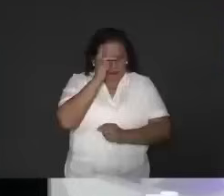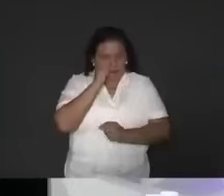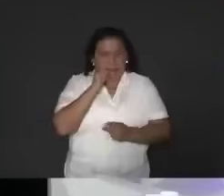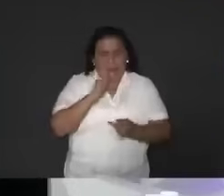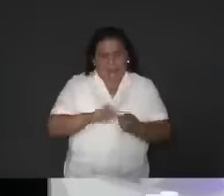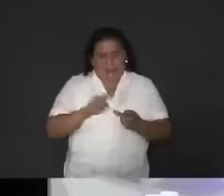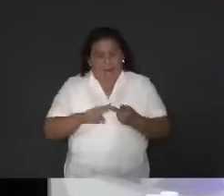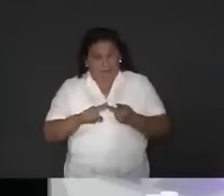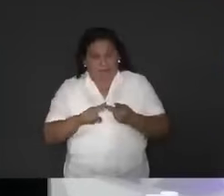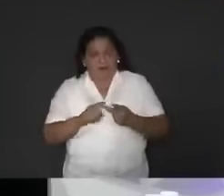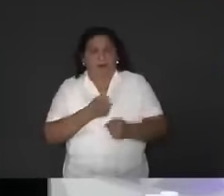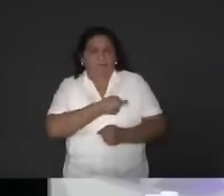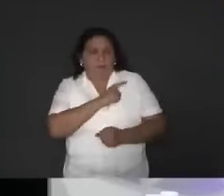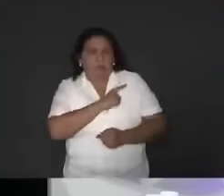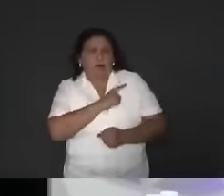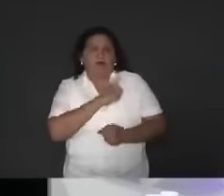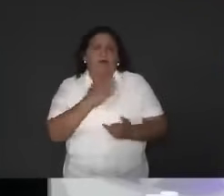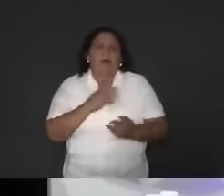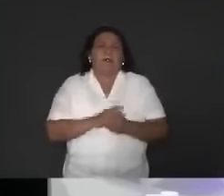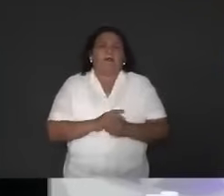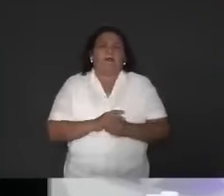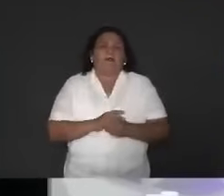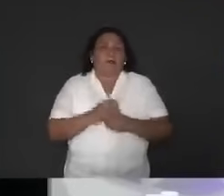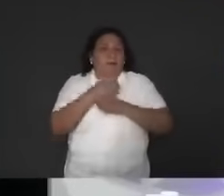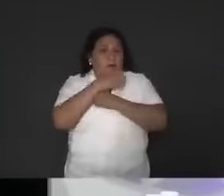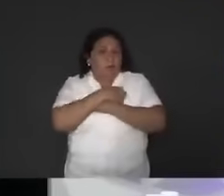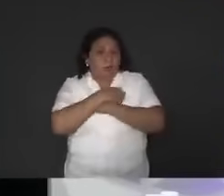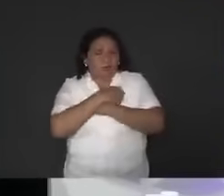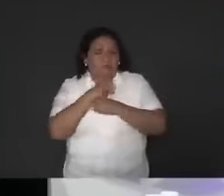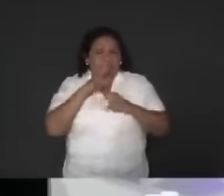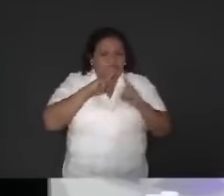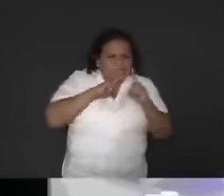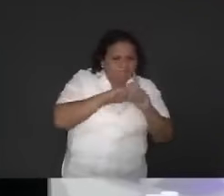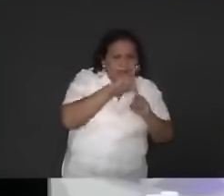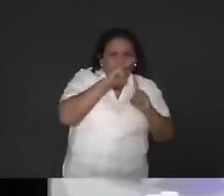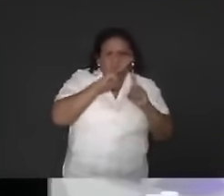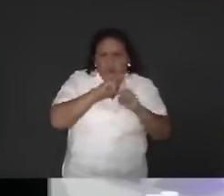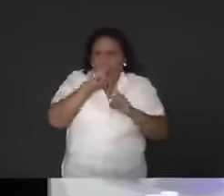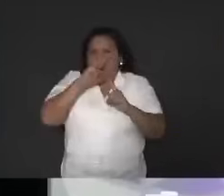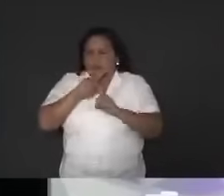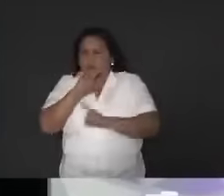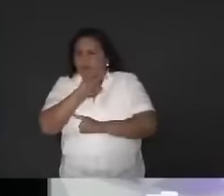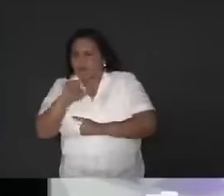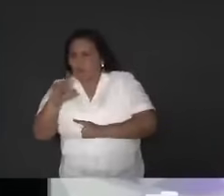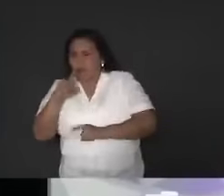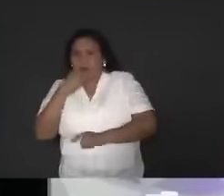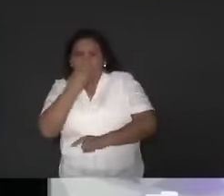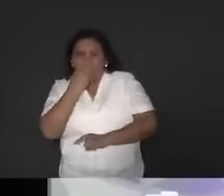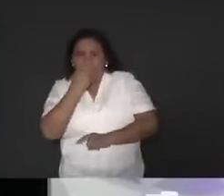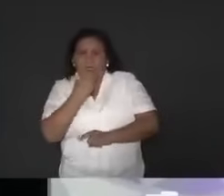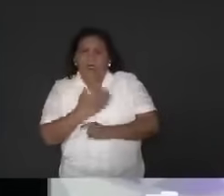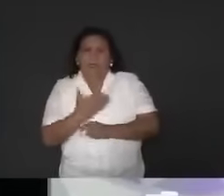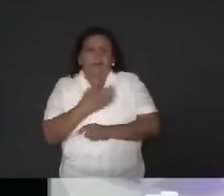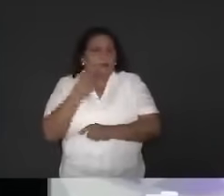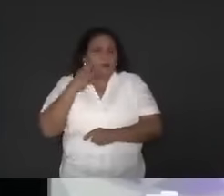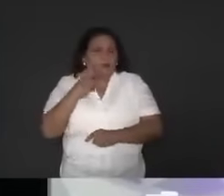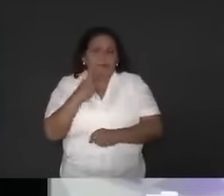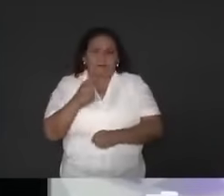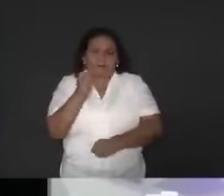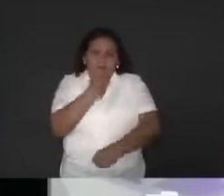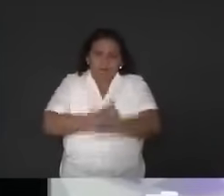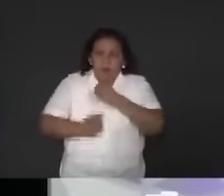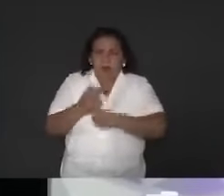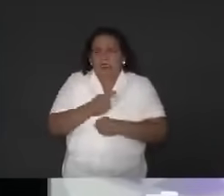en materia de salud mental, de educación, del bullying que se está viviendo en las escuelas. En los últimos años hemos leído con